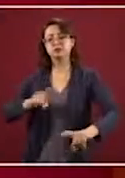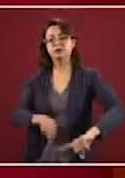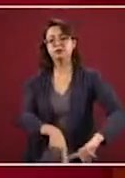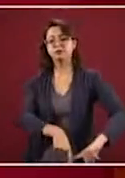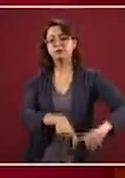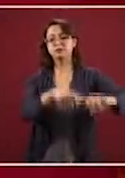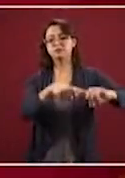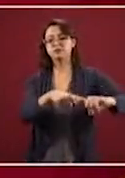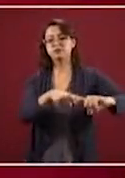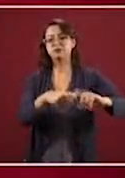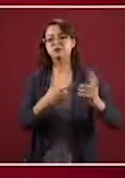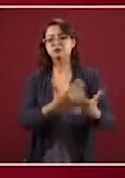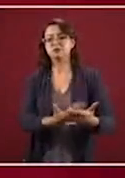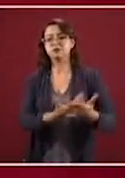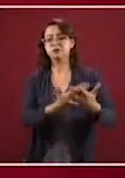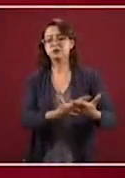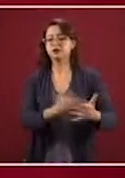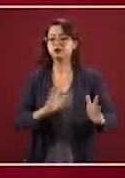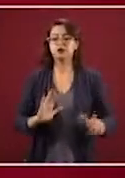no puedo ahora